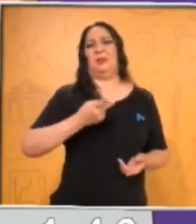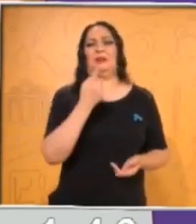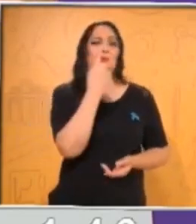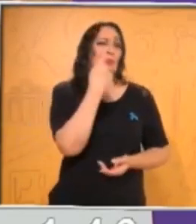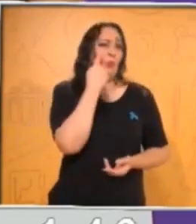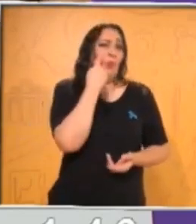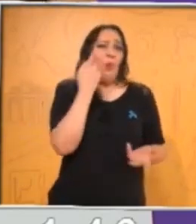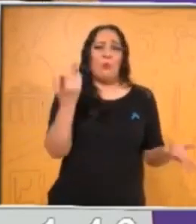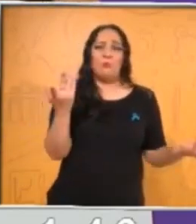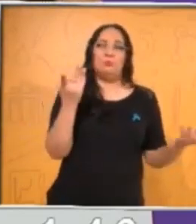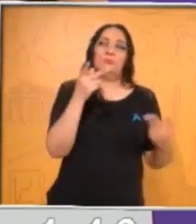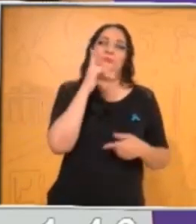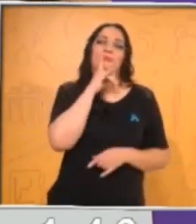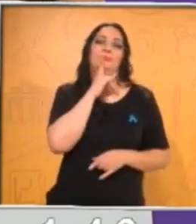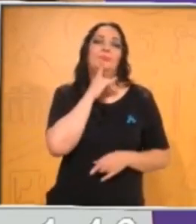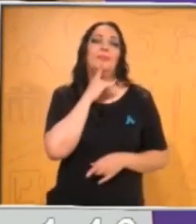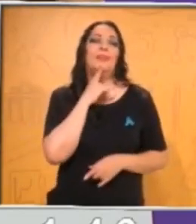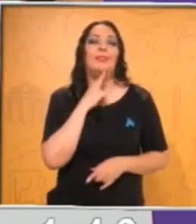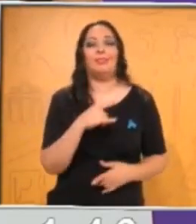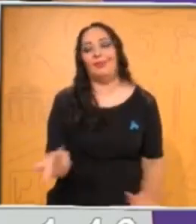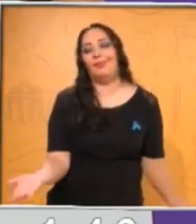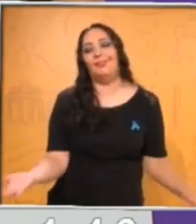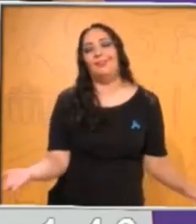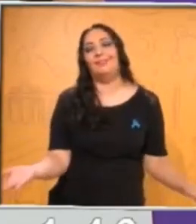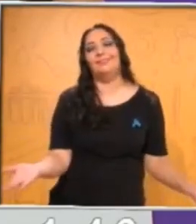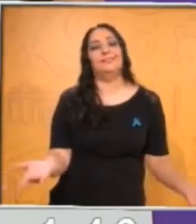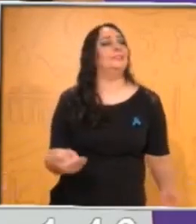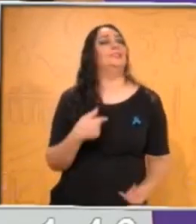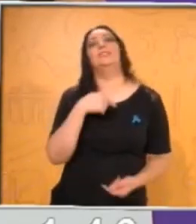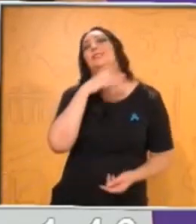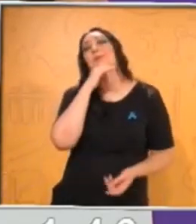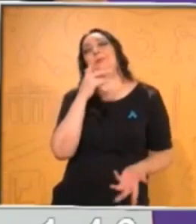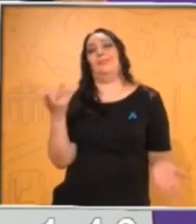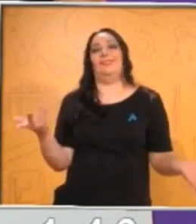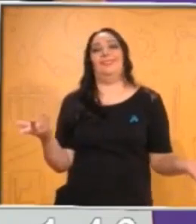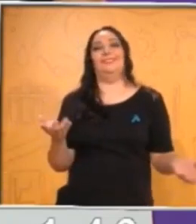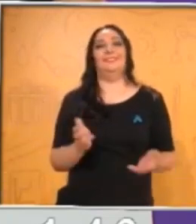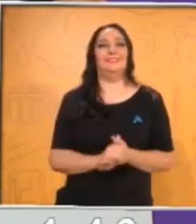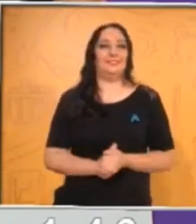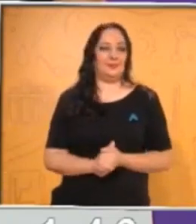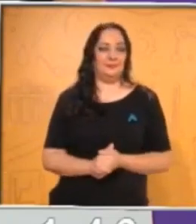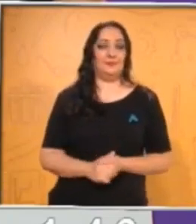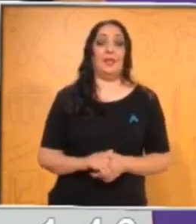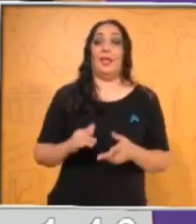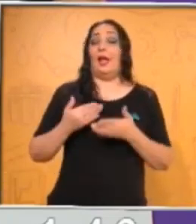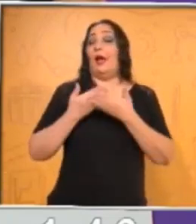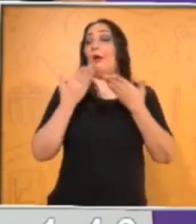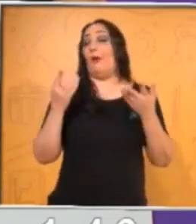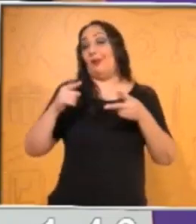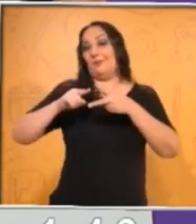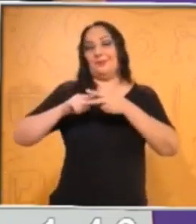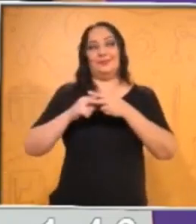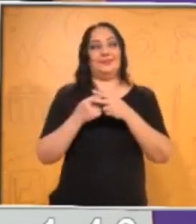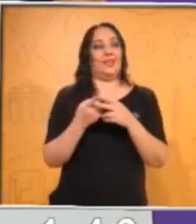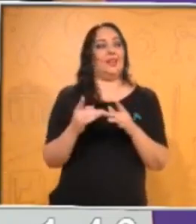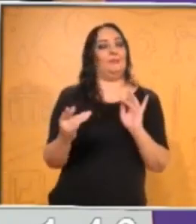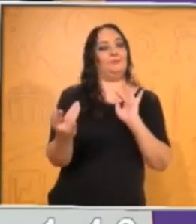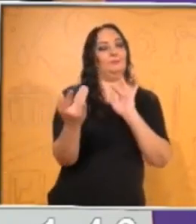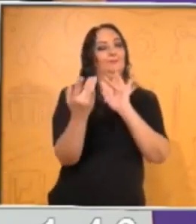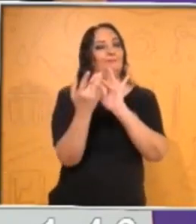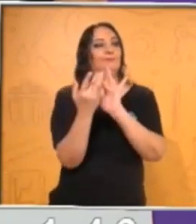cosas. Puras mentiras. No puedo tener todo eso, ¿verdad? Muy bien. Vamos a dar inicio ahora sí con la